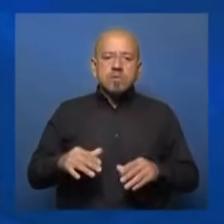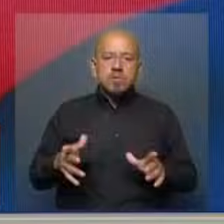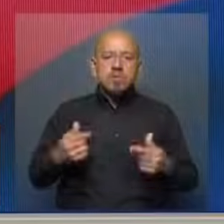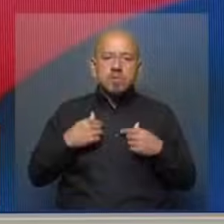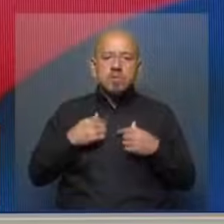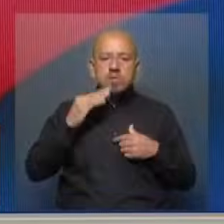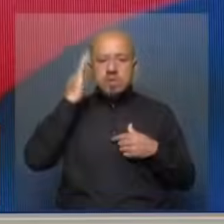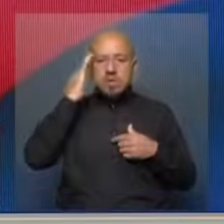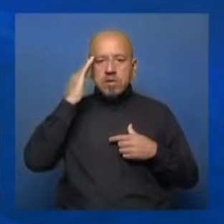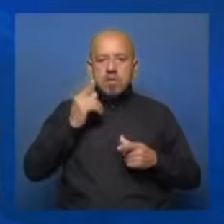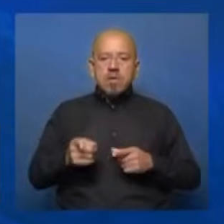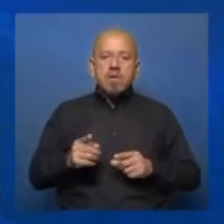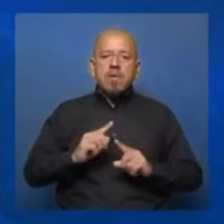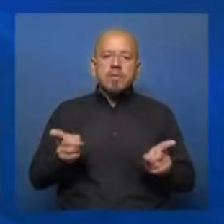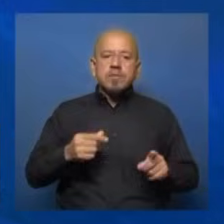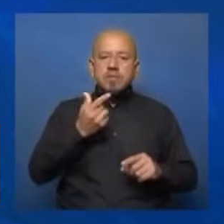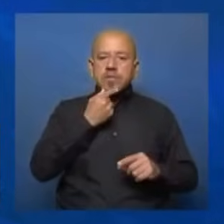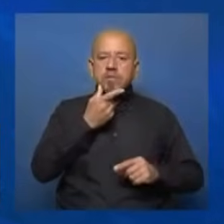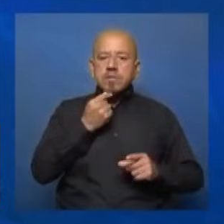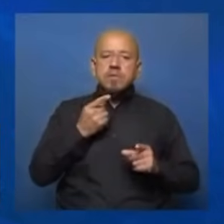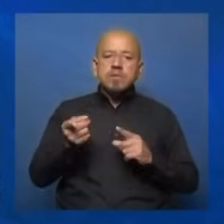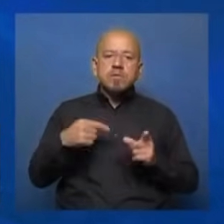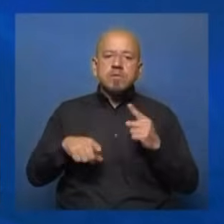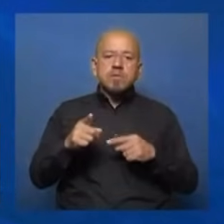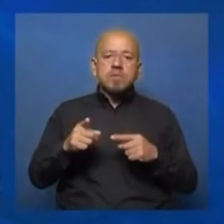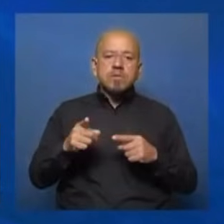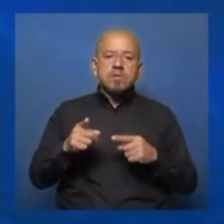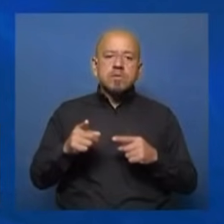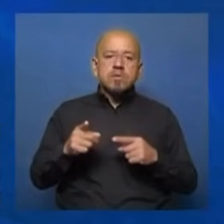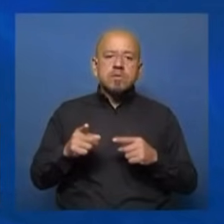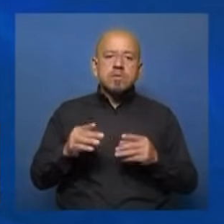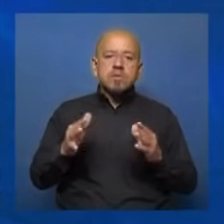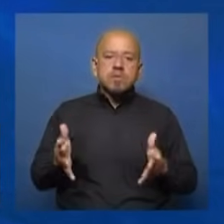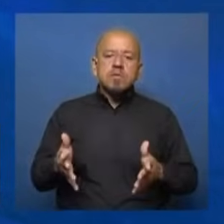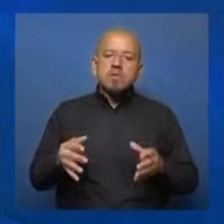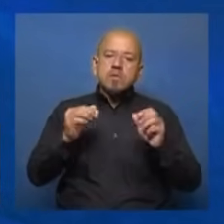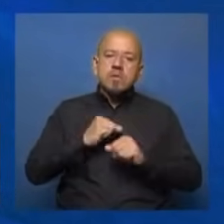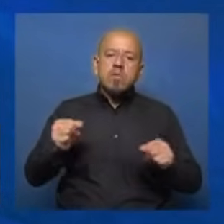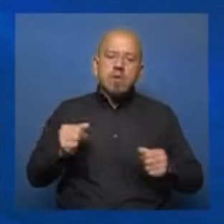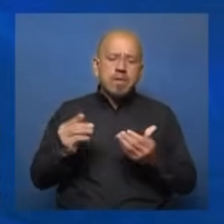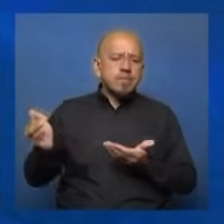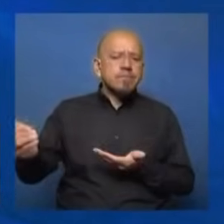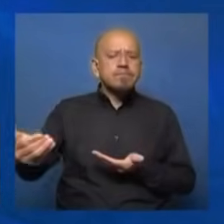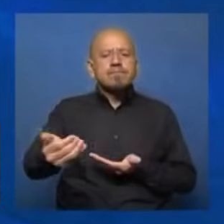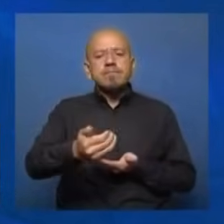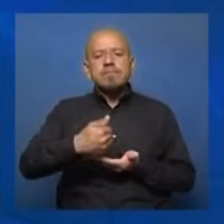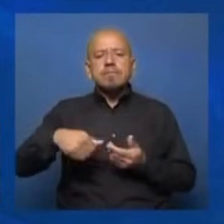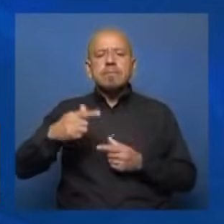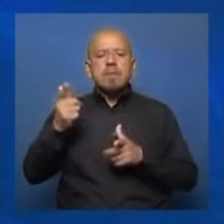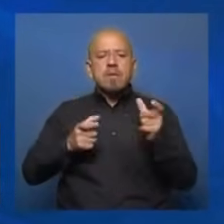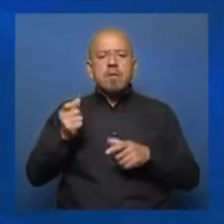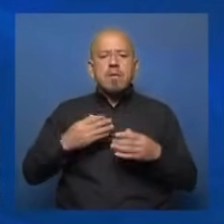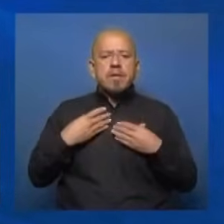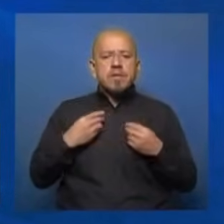la cosa. No es tan fácil como ustedes piensan, muy linda la utopía. Pero ¿se puede recoger realmente de eso y que la gente se